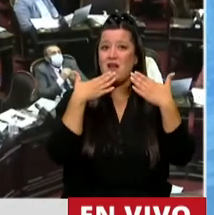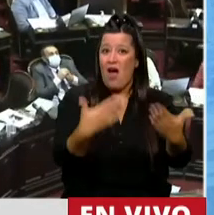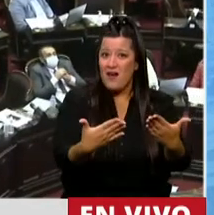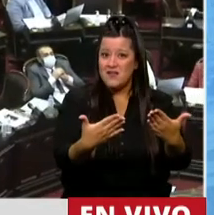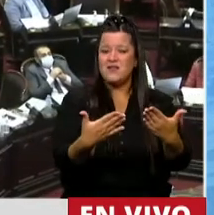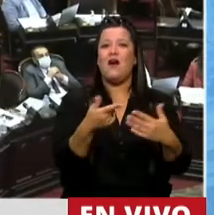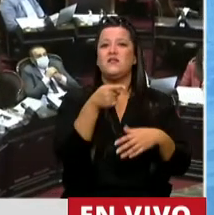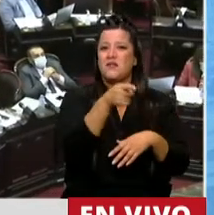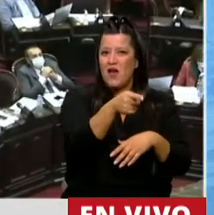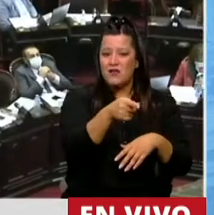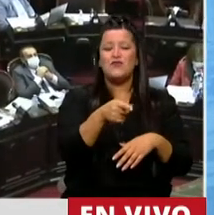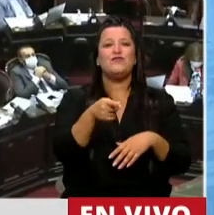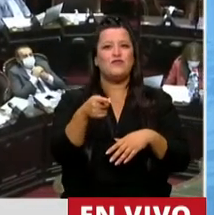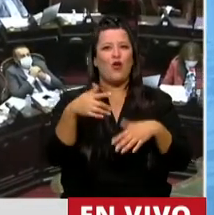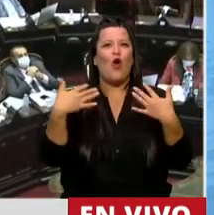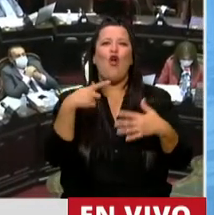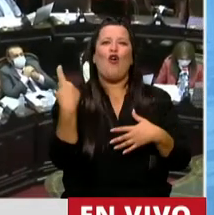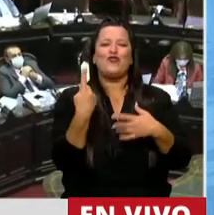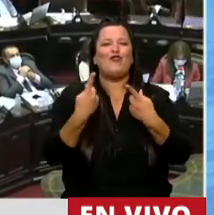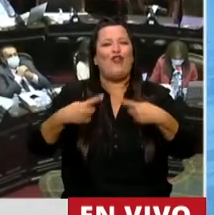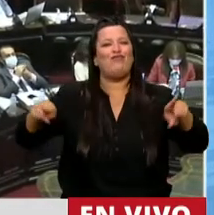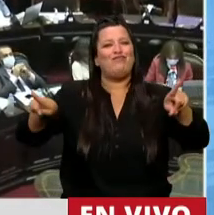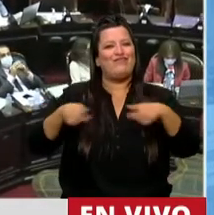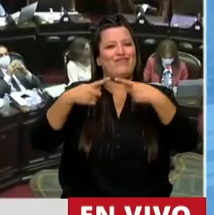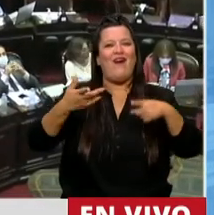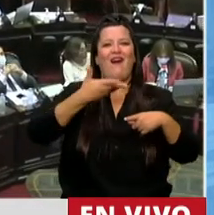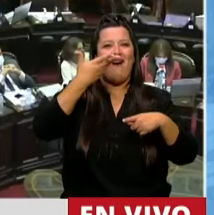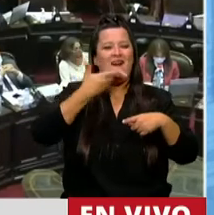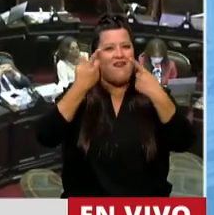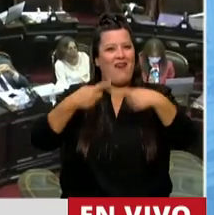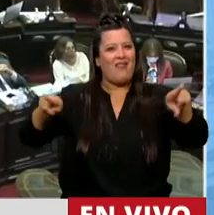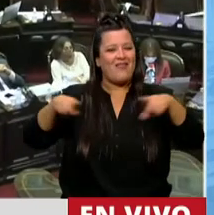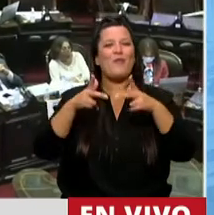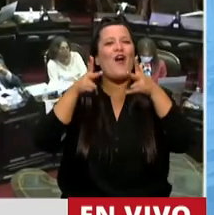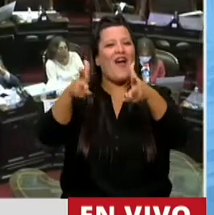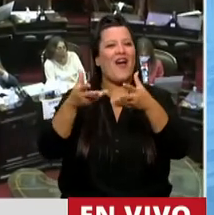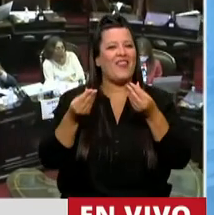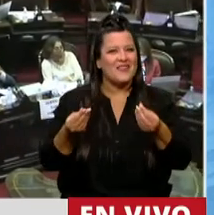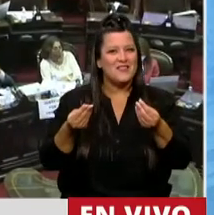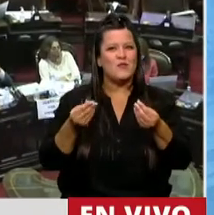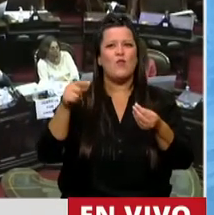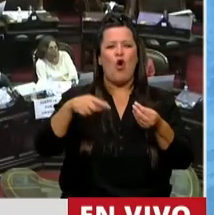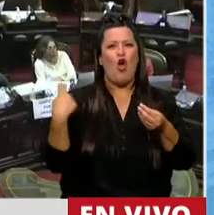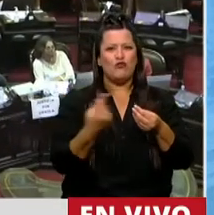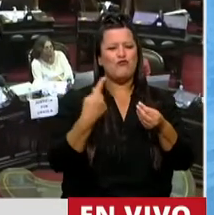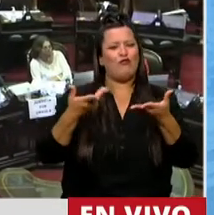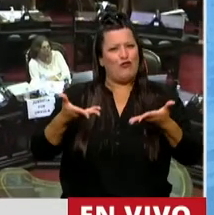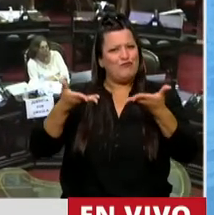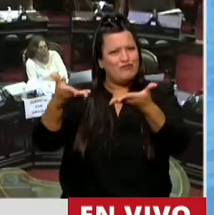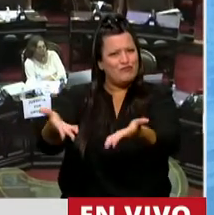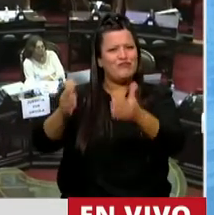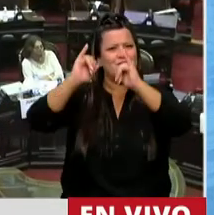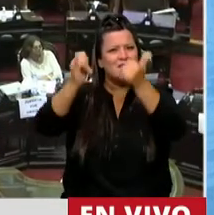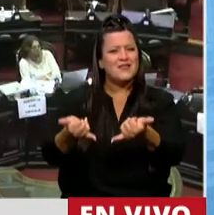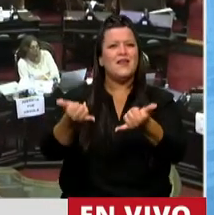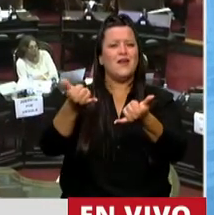eso que nosotros cantamos cuando decimos que estamos dispuestos a dar